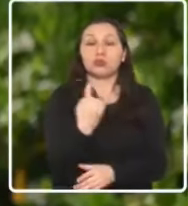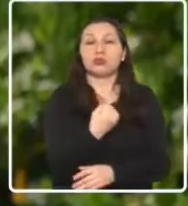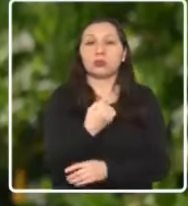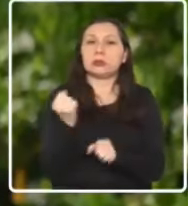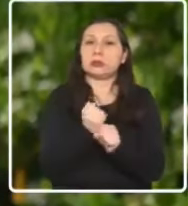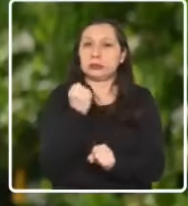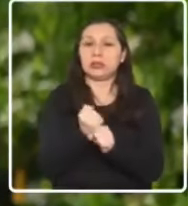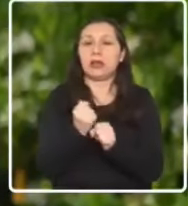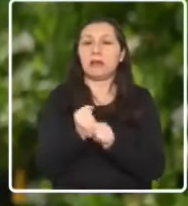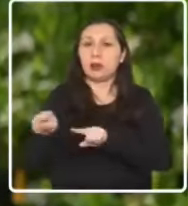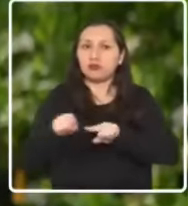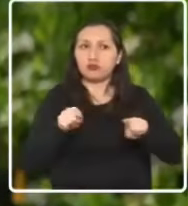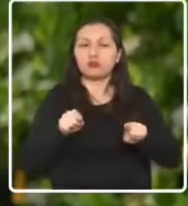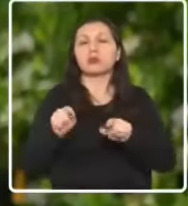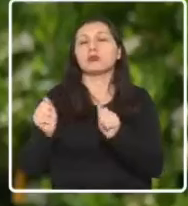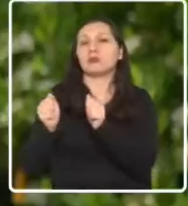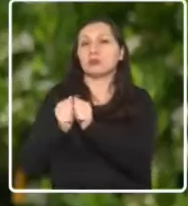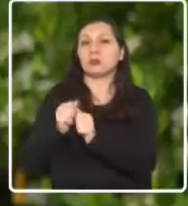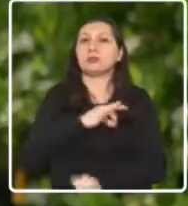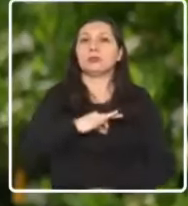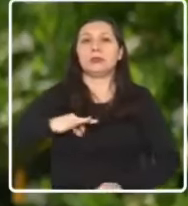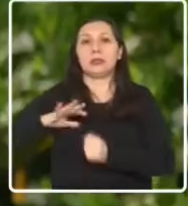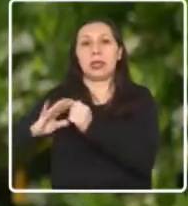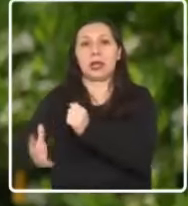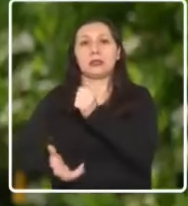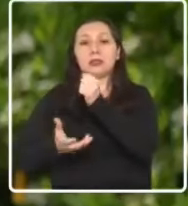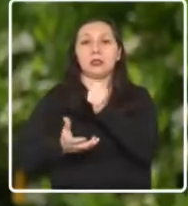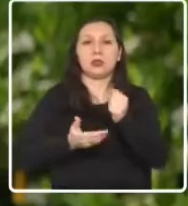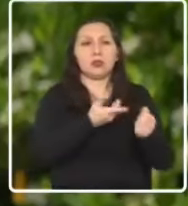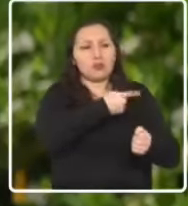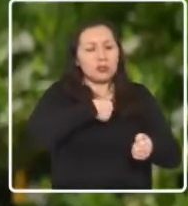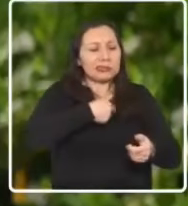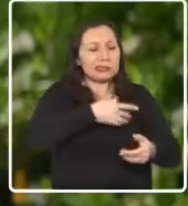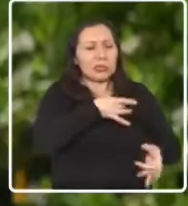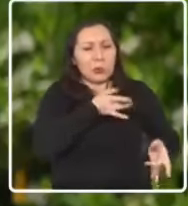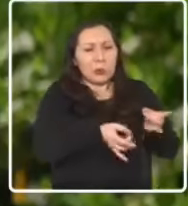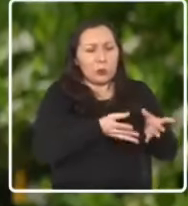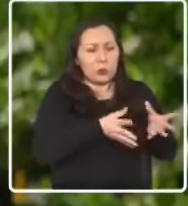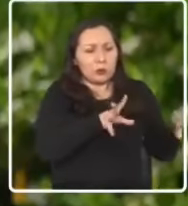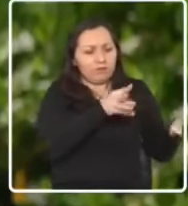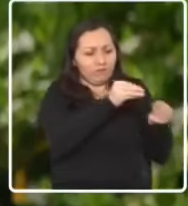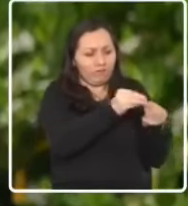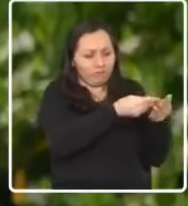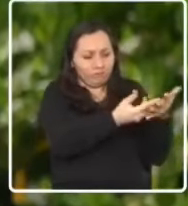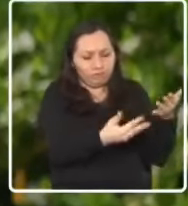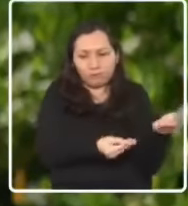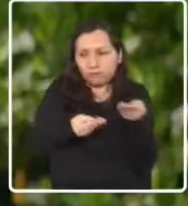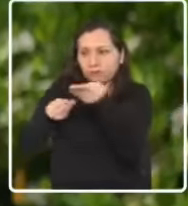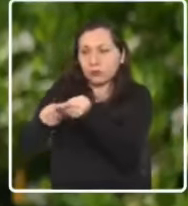que es un trabajo coordinado con el Ministerio de Hacienda, recogiendo nuestros dolores, pero lo más importante, recogiendo nuestros